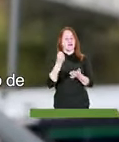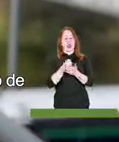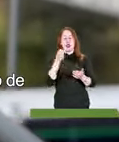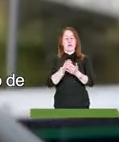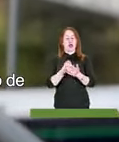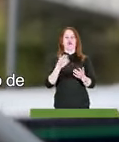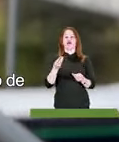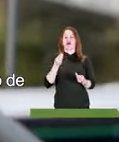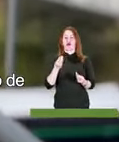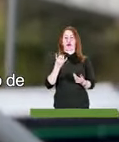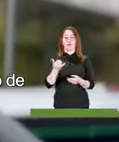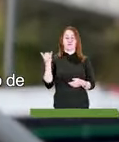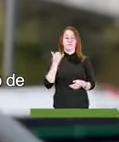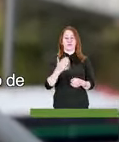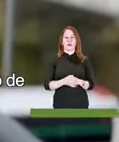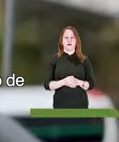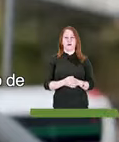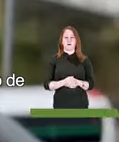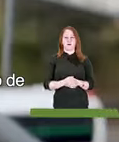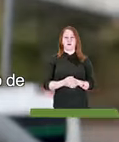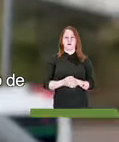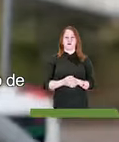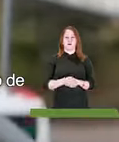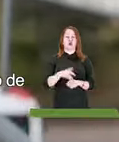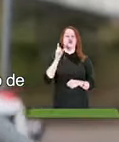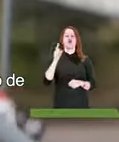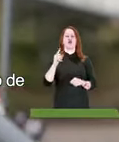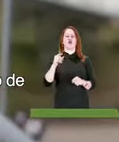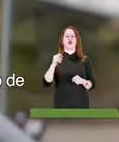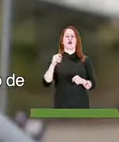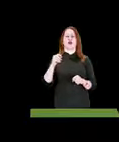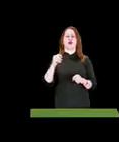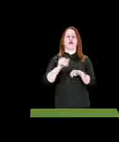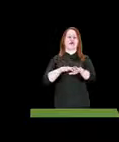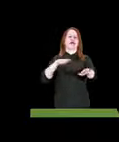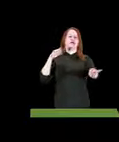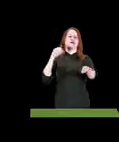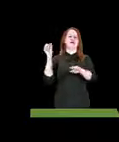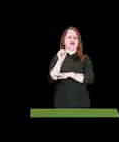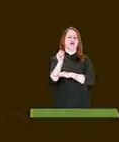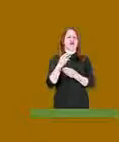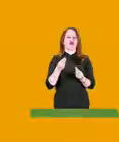diariamente por el flujo de carros que se hace todos los días.